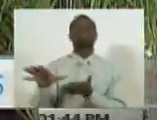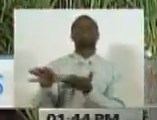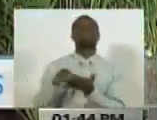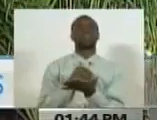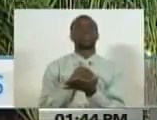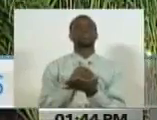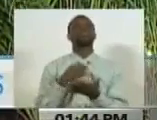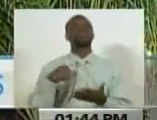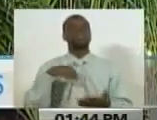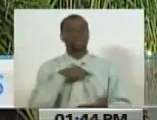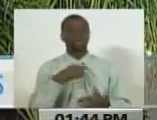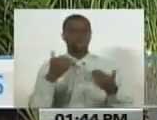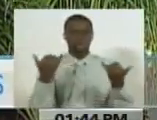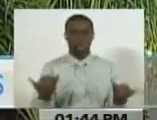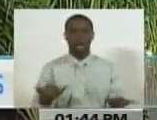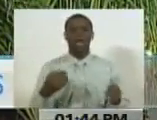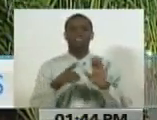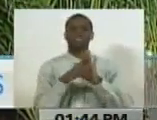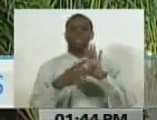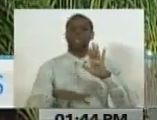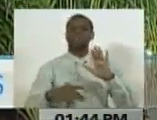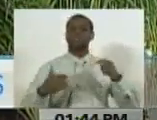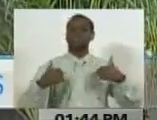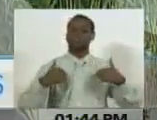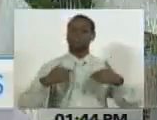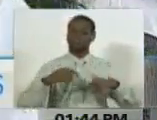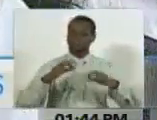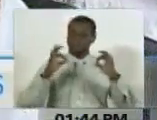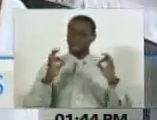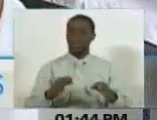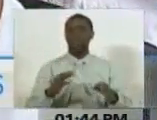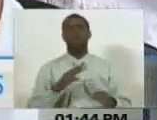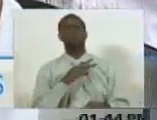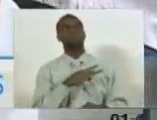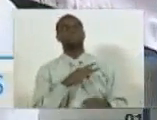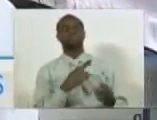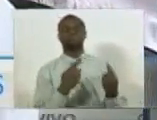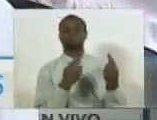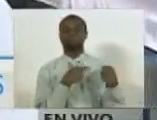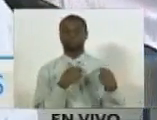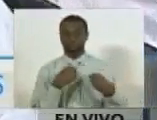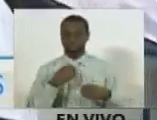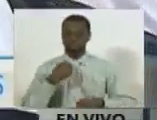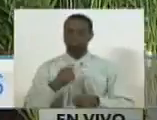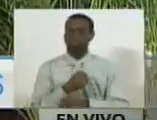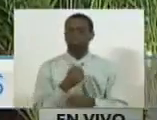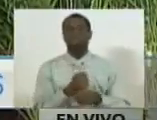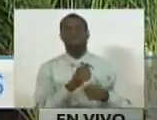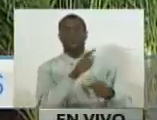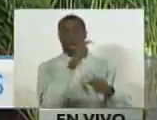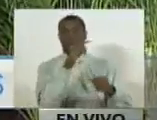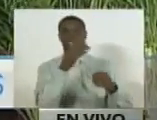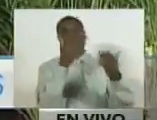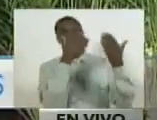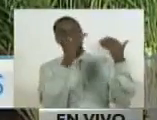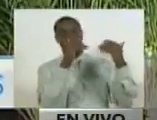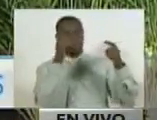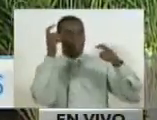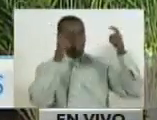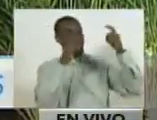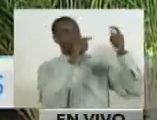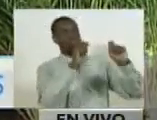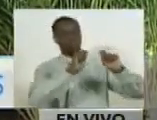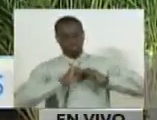derecho, que cumplimos nuestra misión y el legado que nos dejara el comandante, yo digo